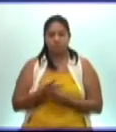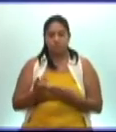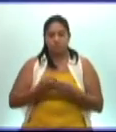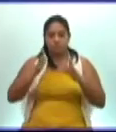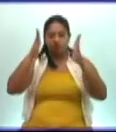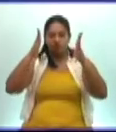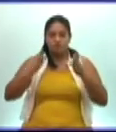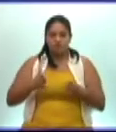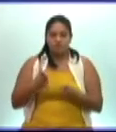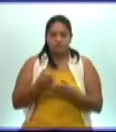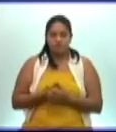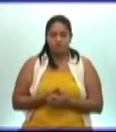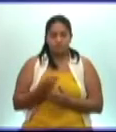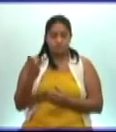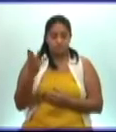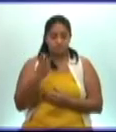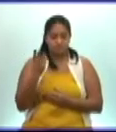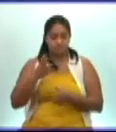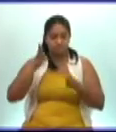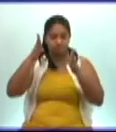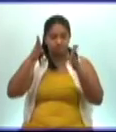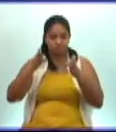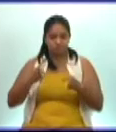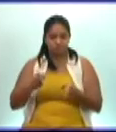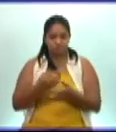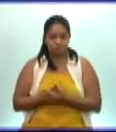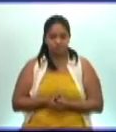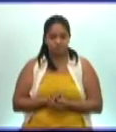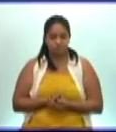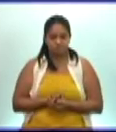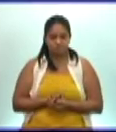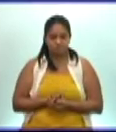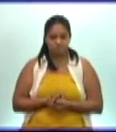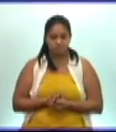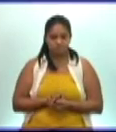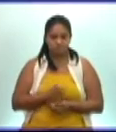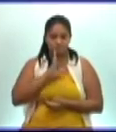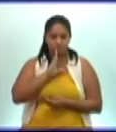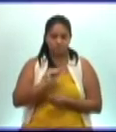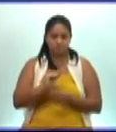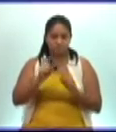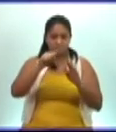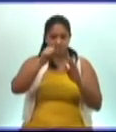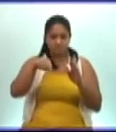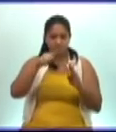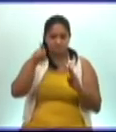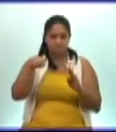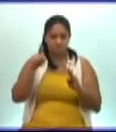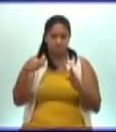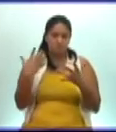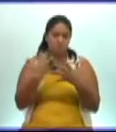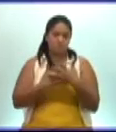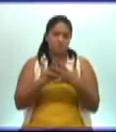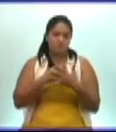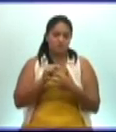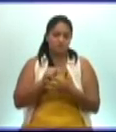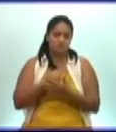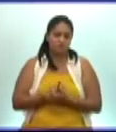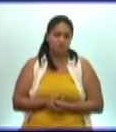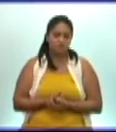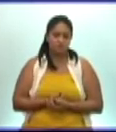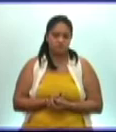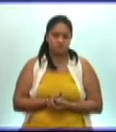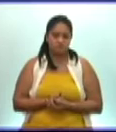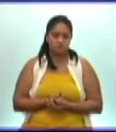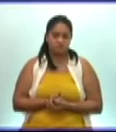una tercera pantalla, obtendríamos este patrón conocido como la interferencia. Entonces,